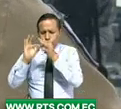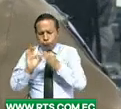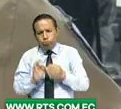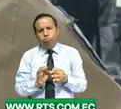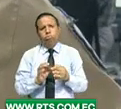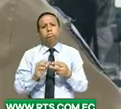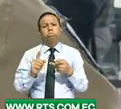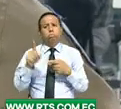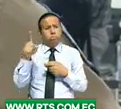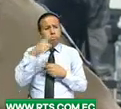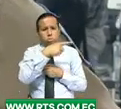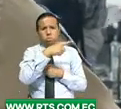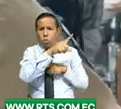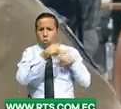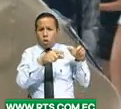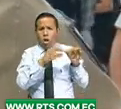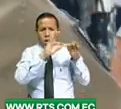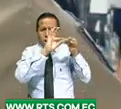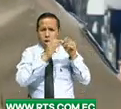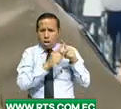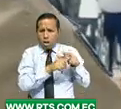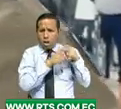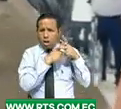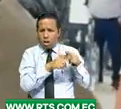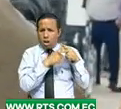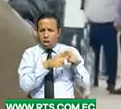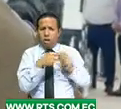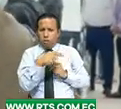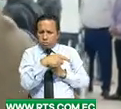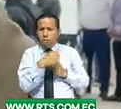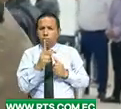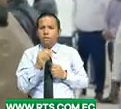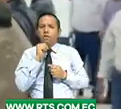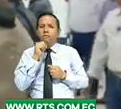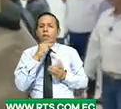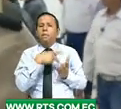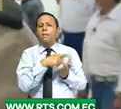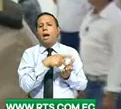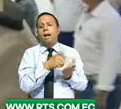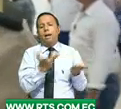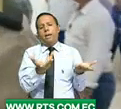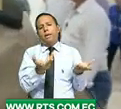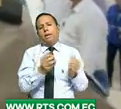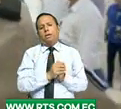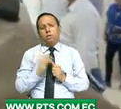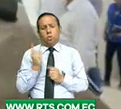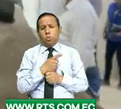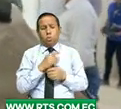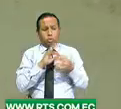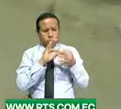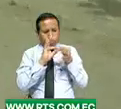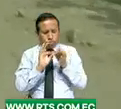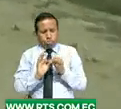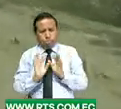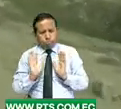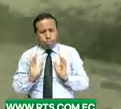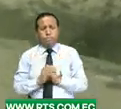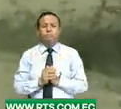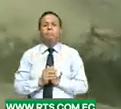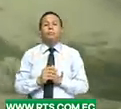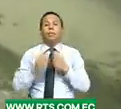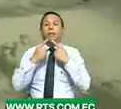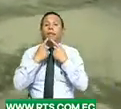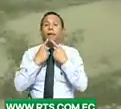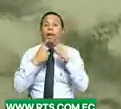una mecánica la cual obedece por parte de la subzona y de hecho vamos a tener ya más movilidad en el tema de vehículos. La declaratoria